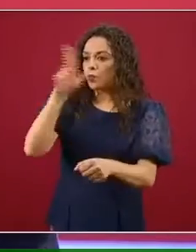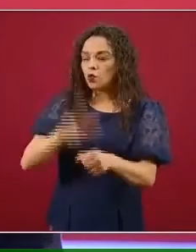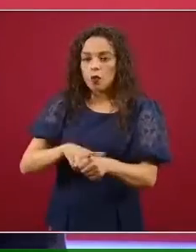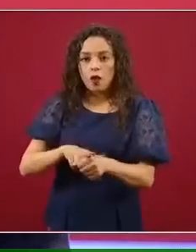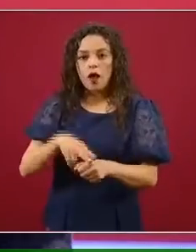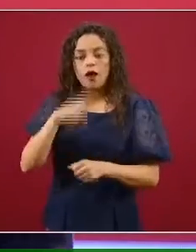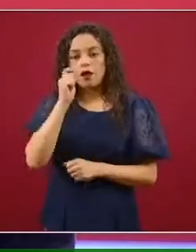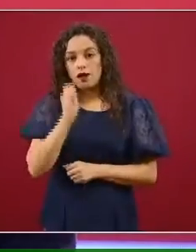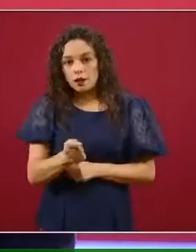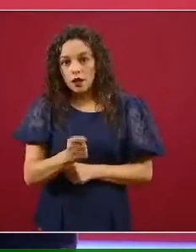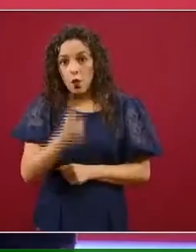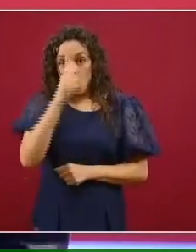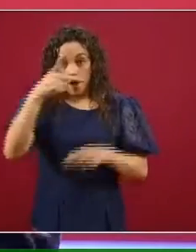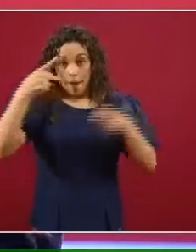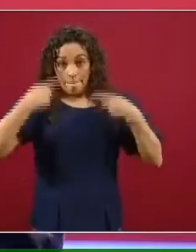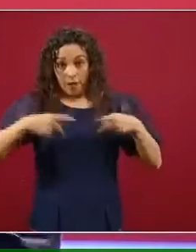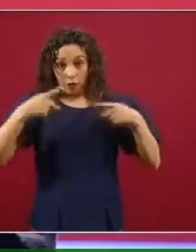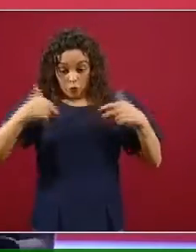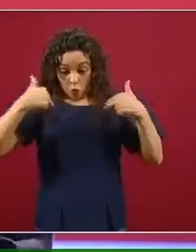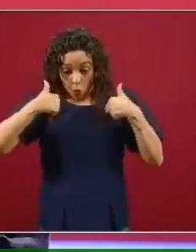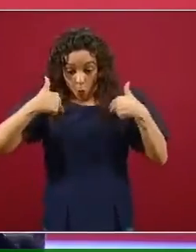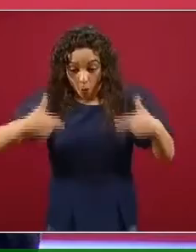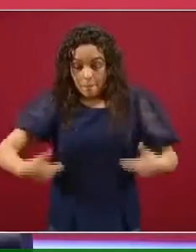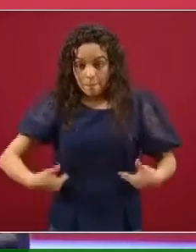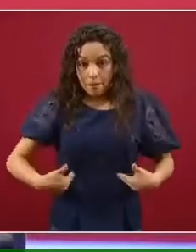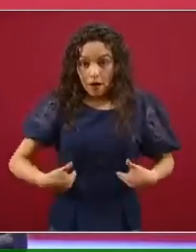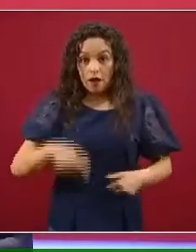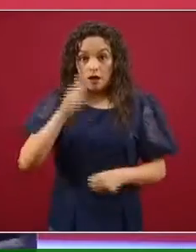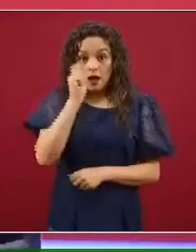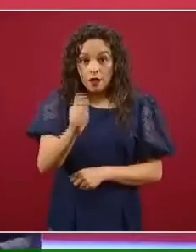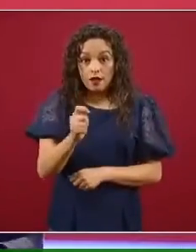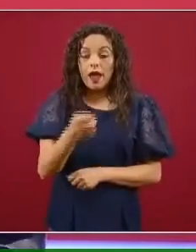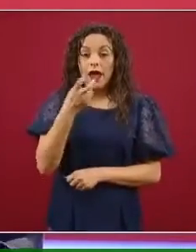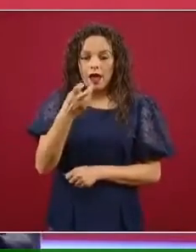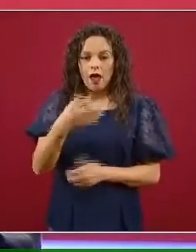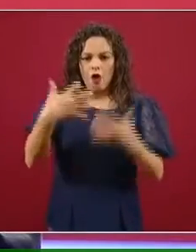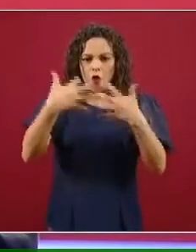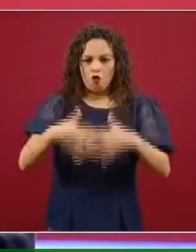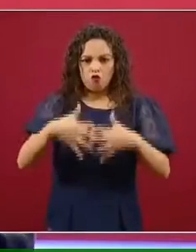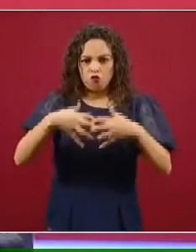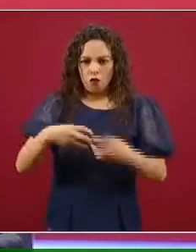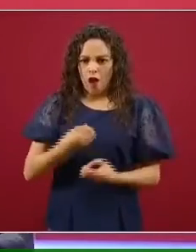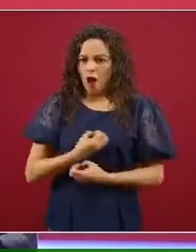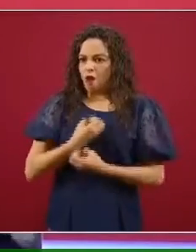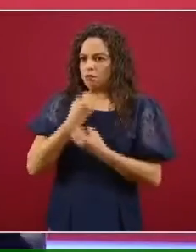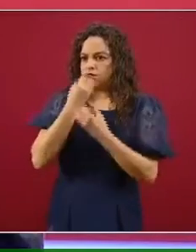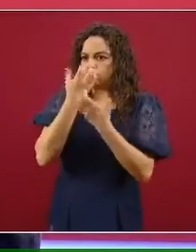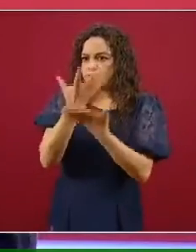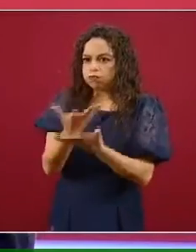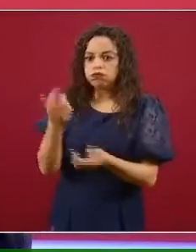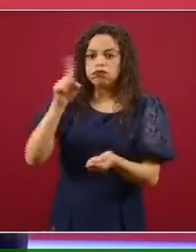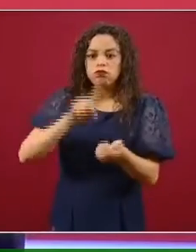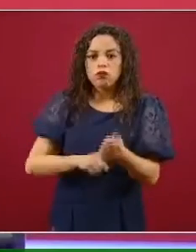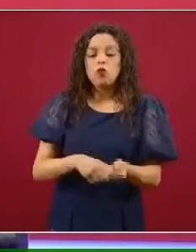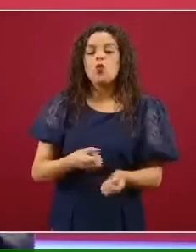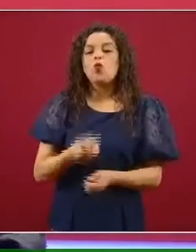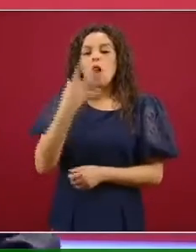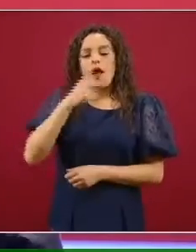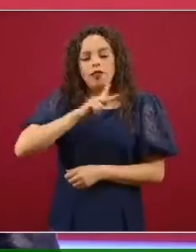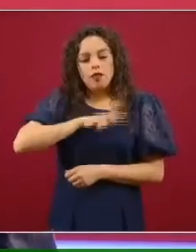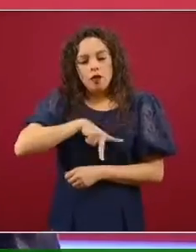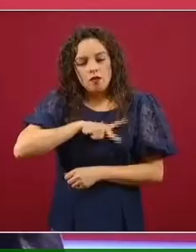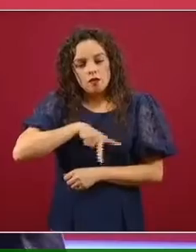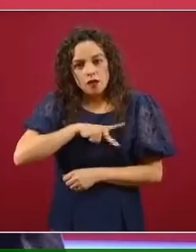que un ser humano podría estar produciendo estos aerosoles en términos de la concentración de los virus